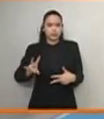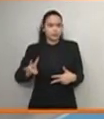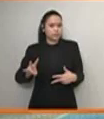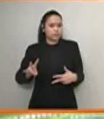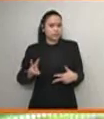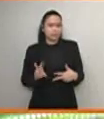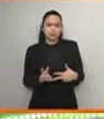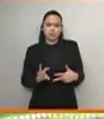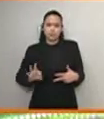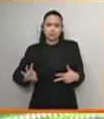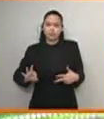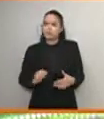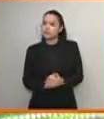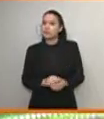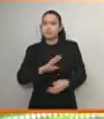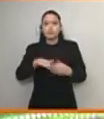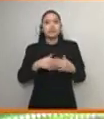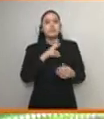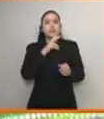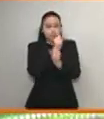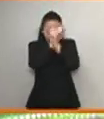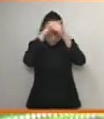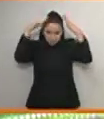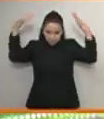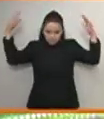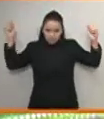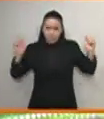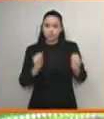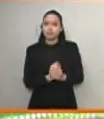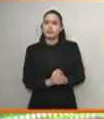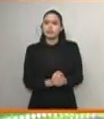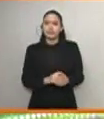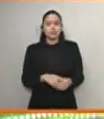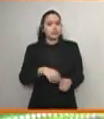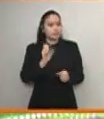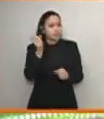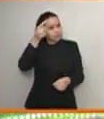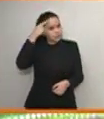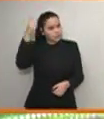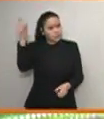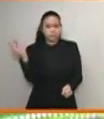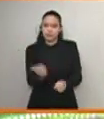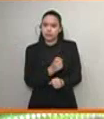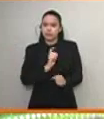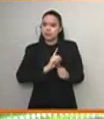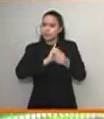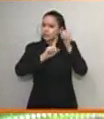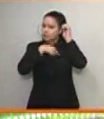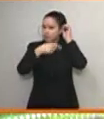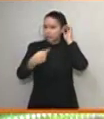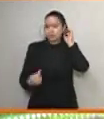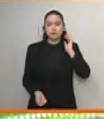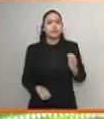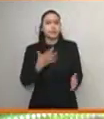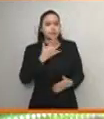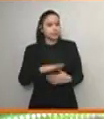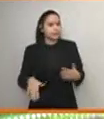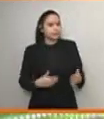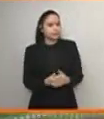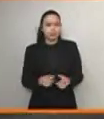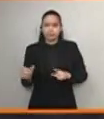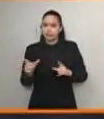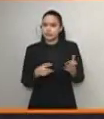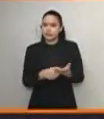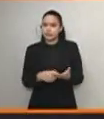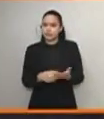69 porque todos nuestros sueños se pueden hacer realidad así que sueña y gana con la diaria te deseo mucha suerte con tu